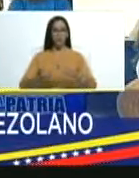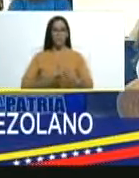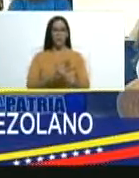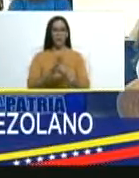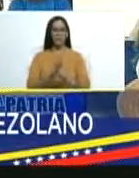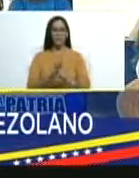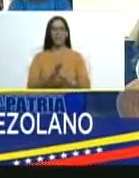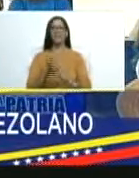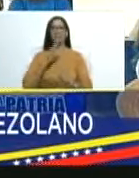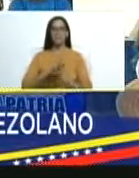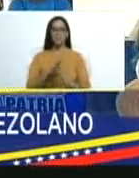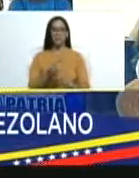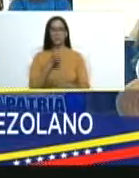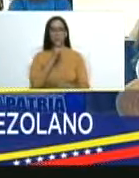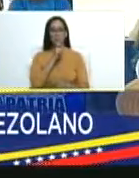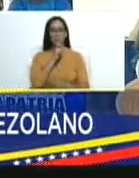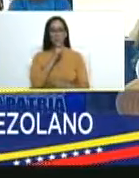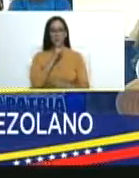la pandemia estaba cruda.